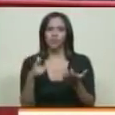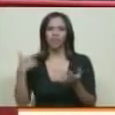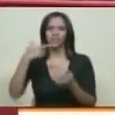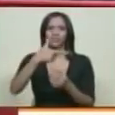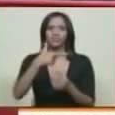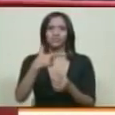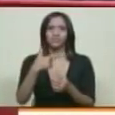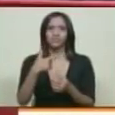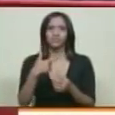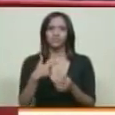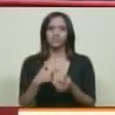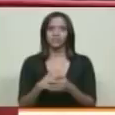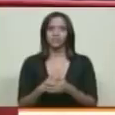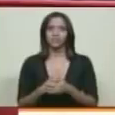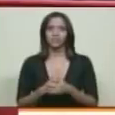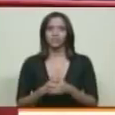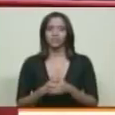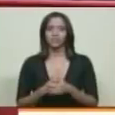suburbanas?